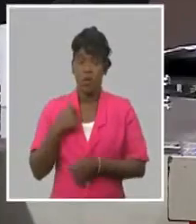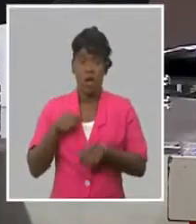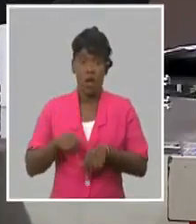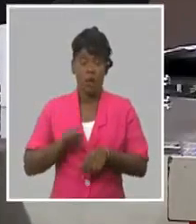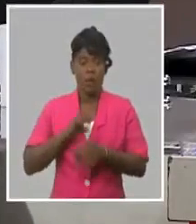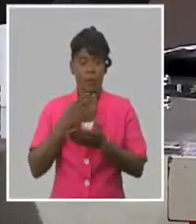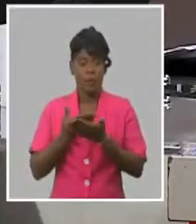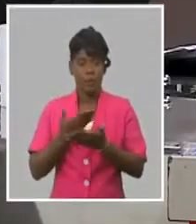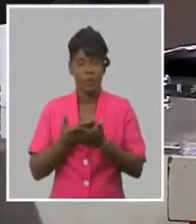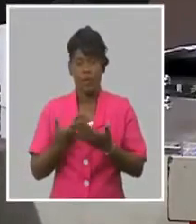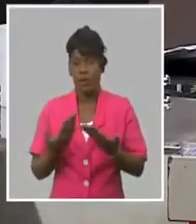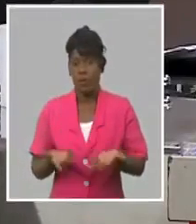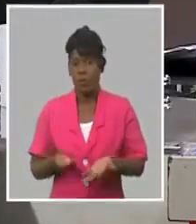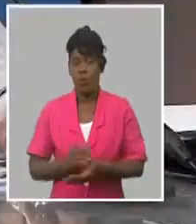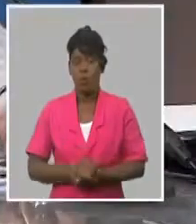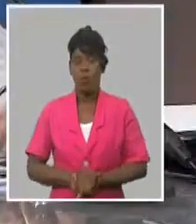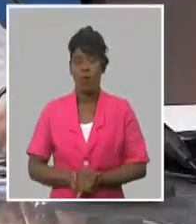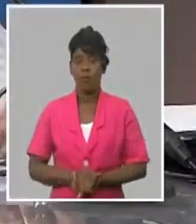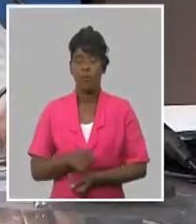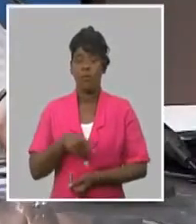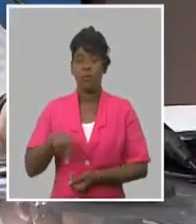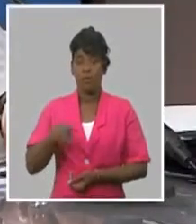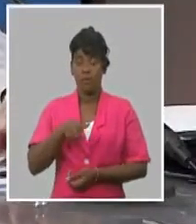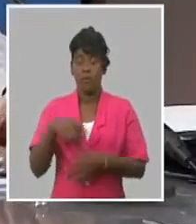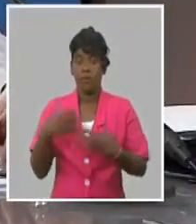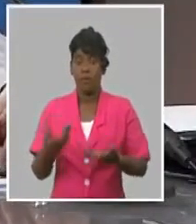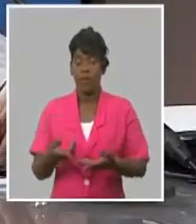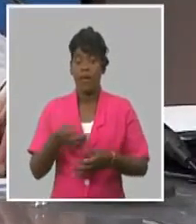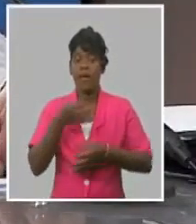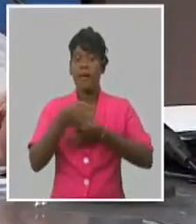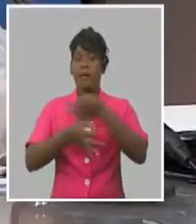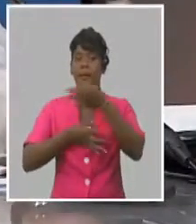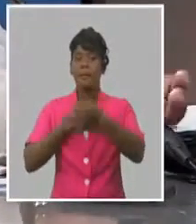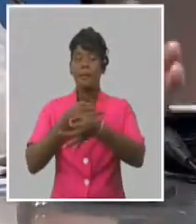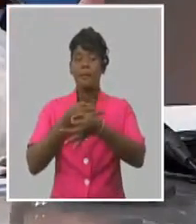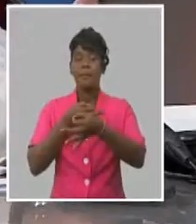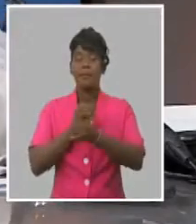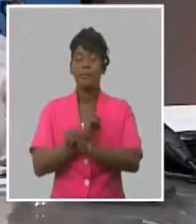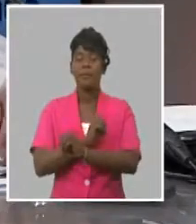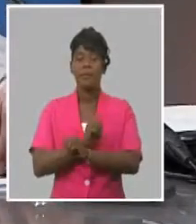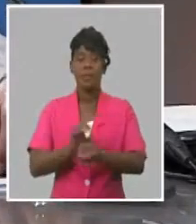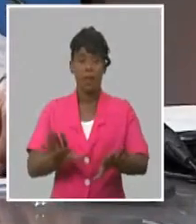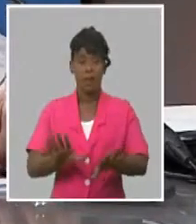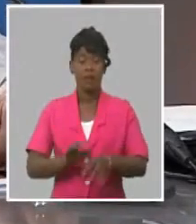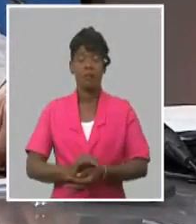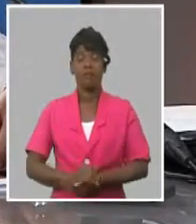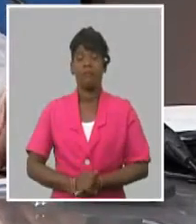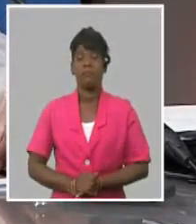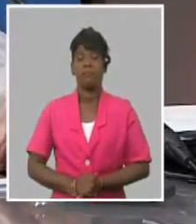entonces hacer una gran explicación o una explicación